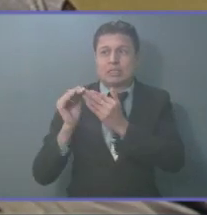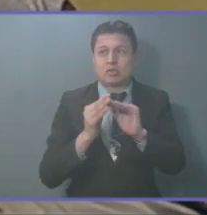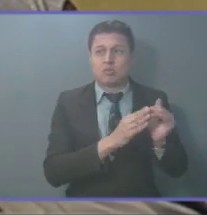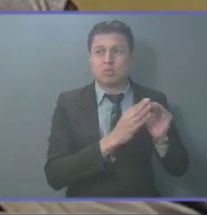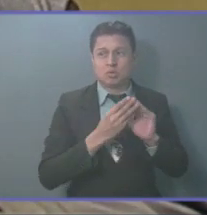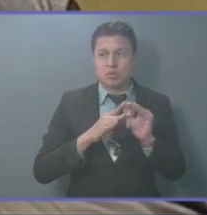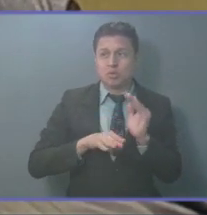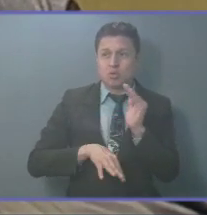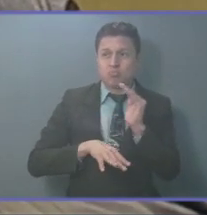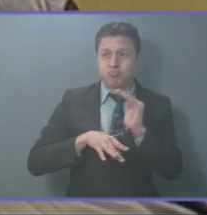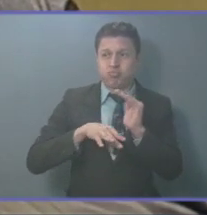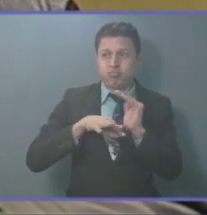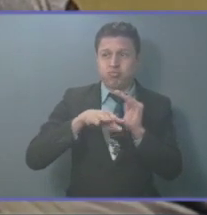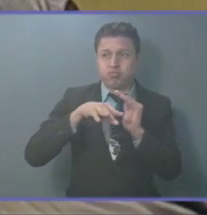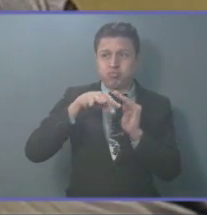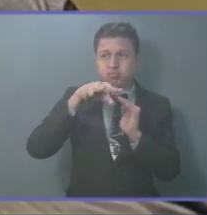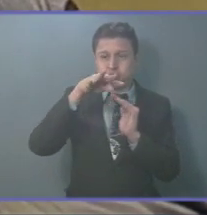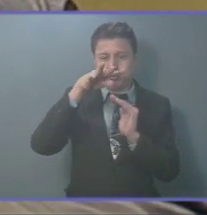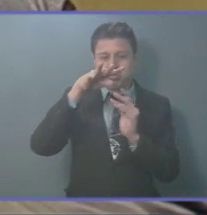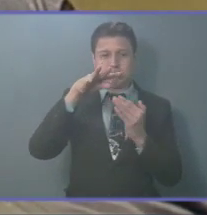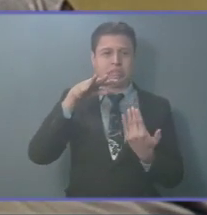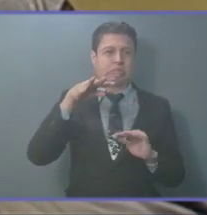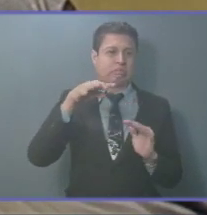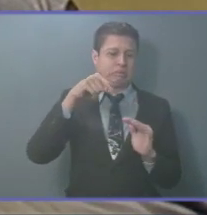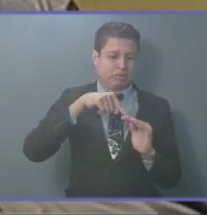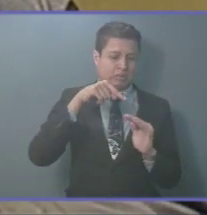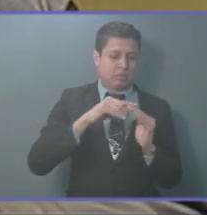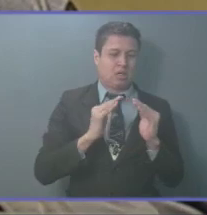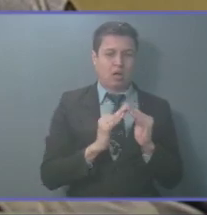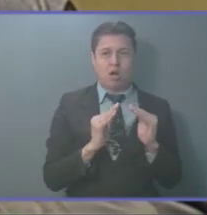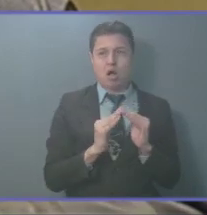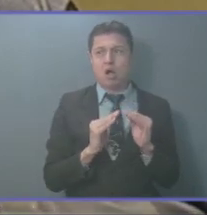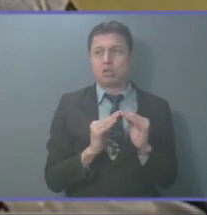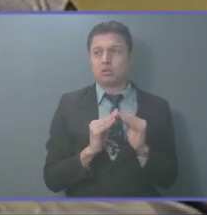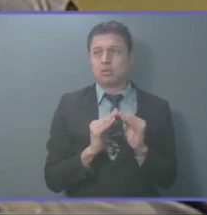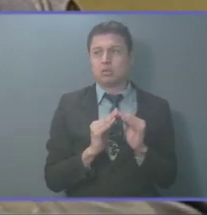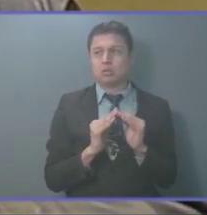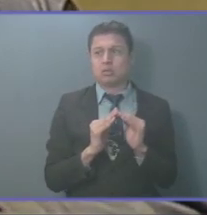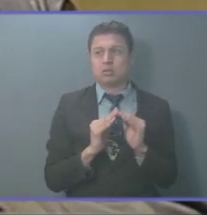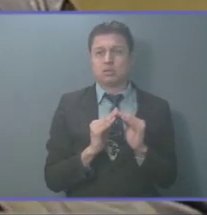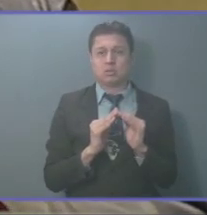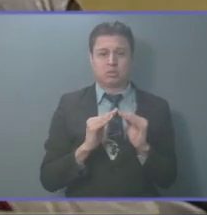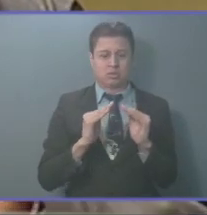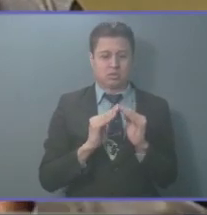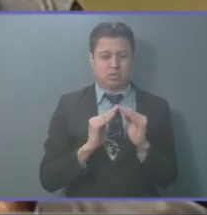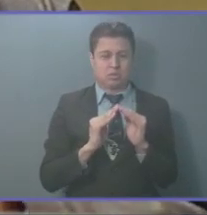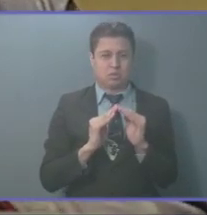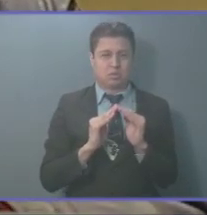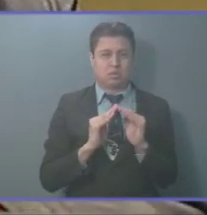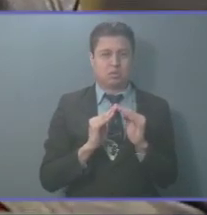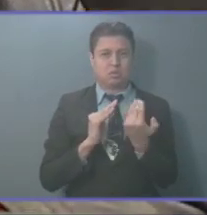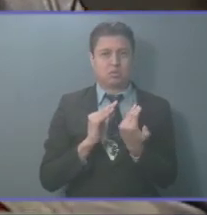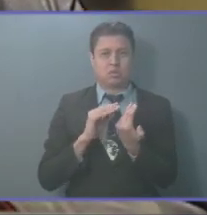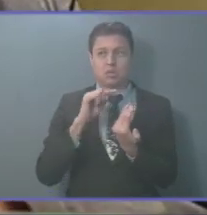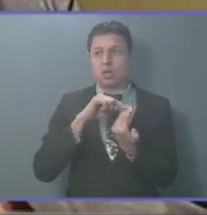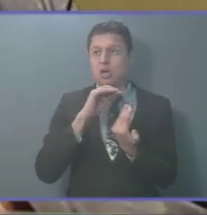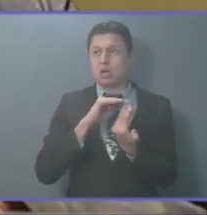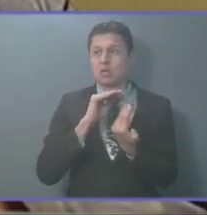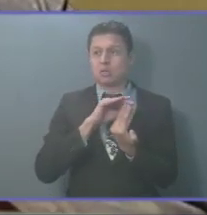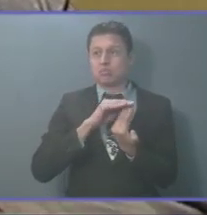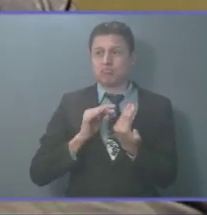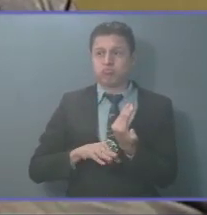el municipio de San Salvador, con gente viviendo en condiciones realmente muy humildes, de